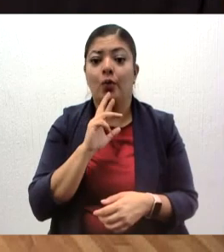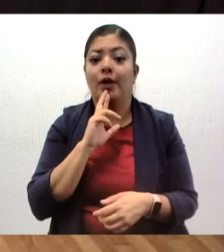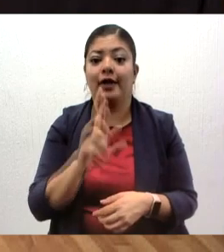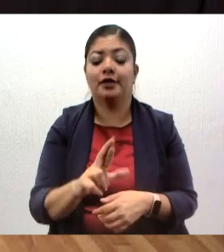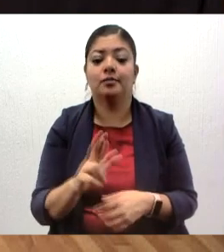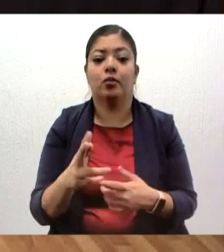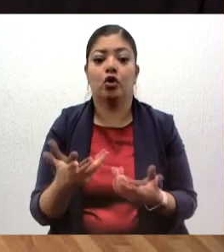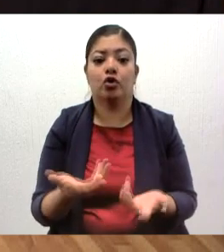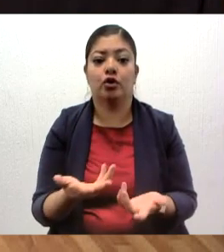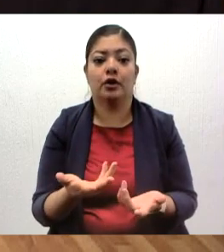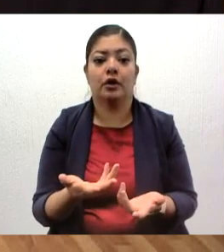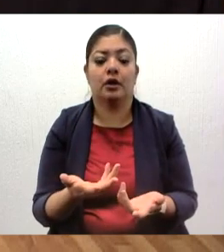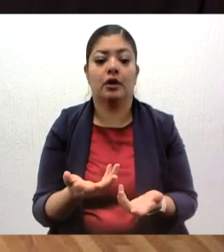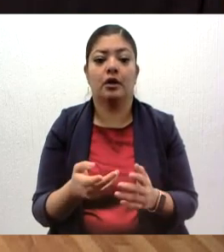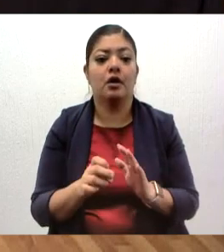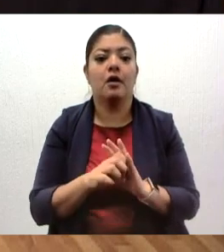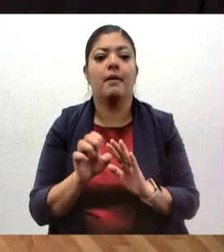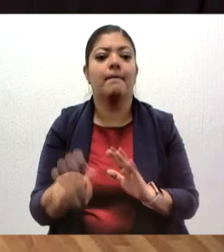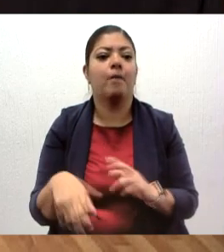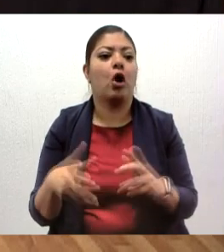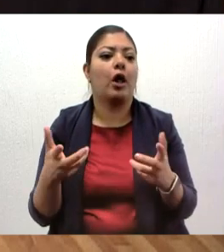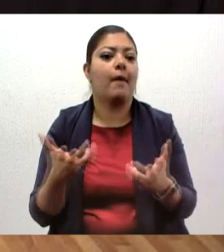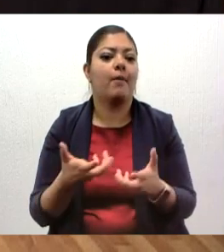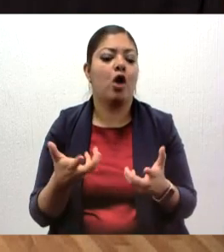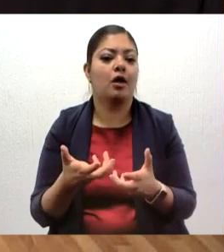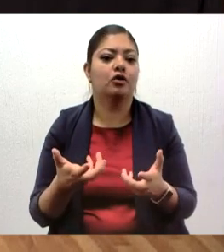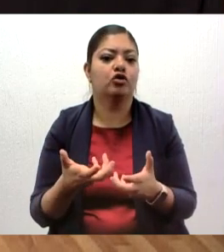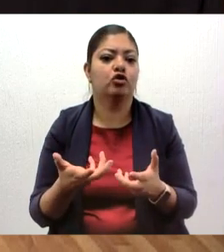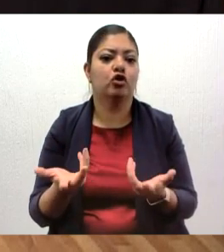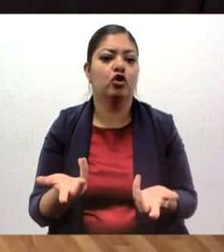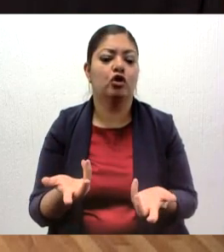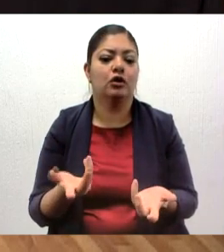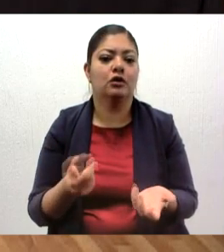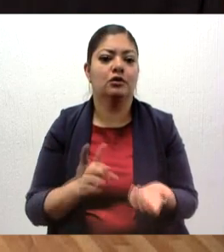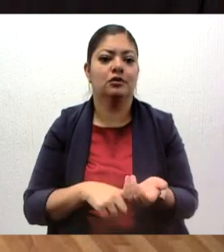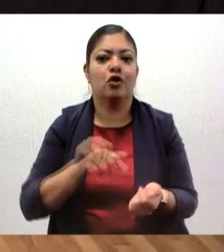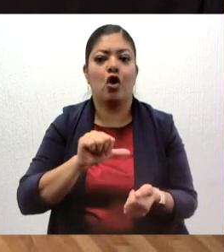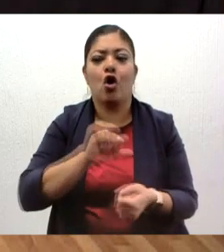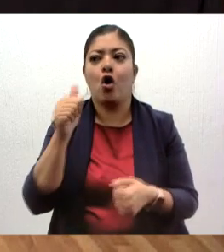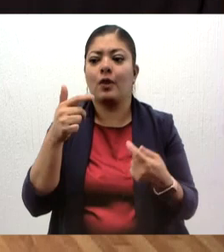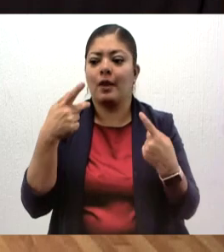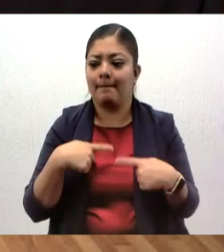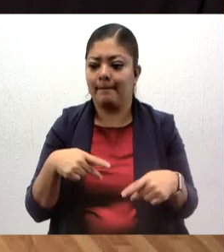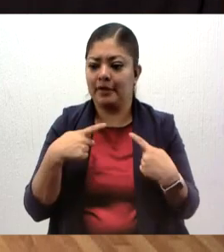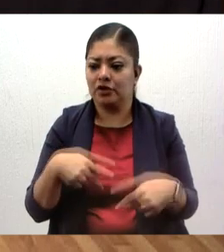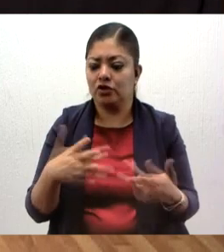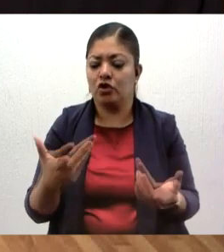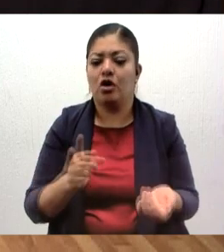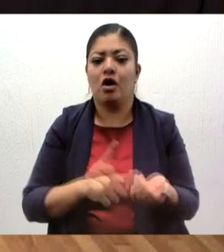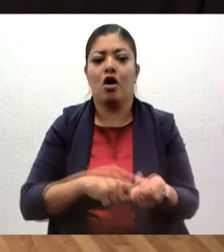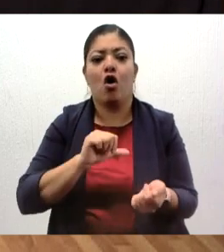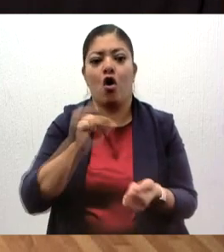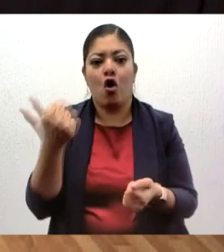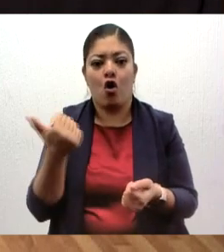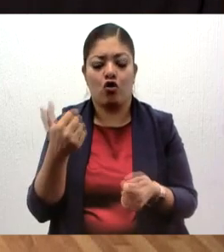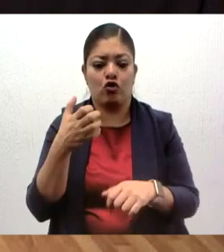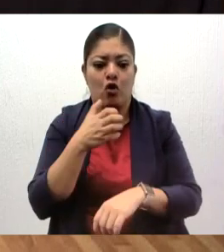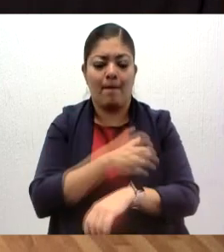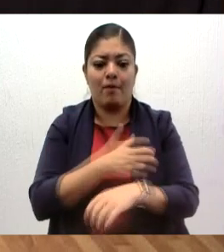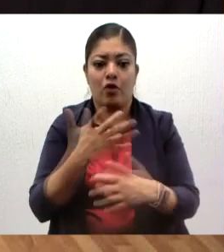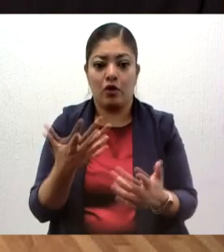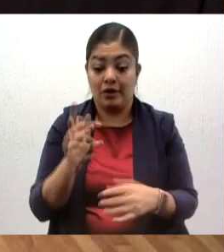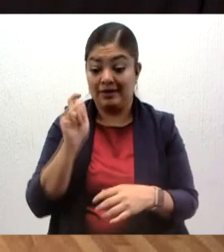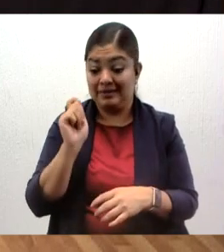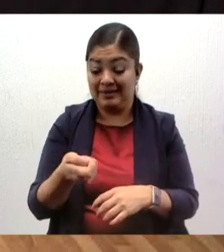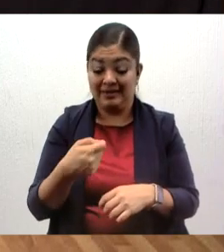por acciones eh de otros personajes de otras instancias o de otros poderes lo que sí les garantizo que el